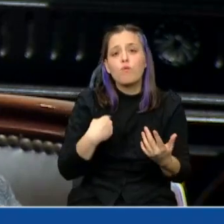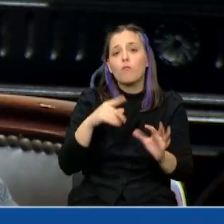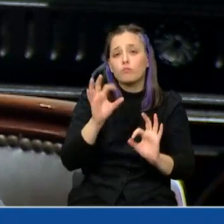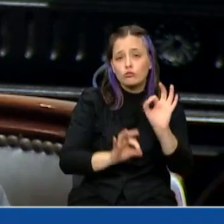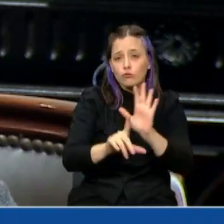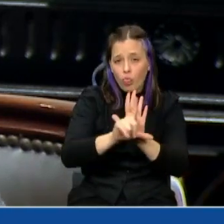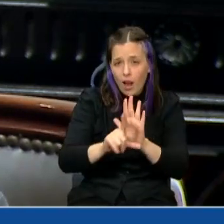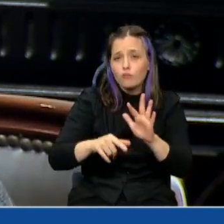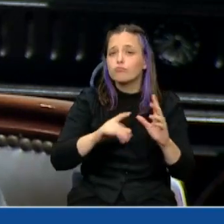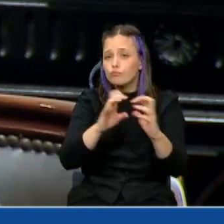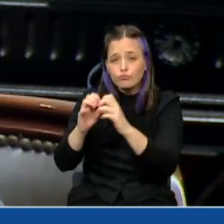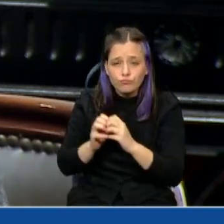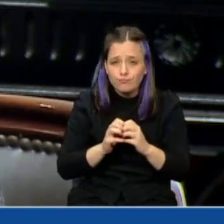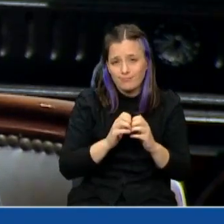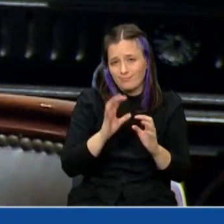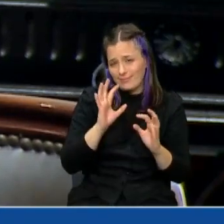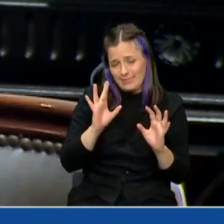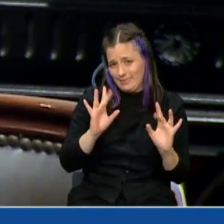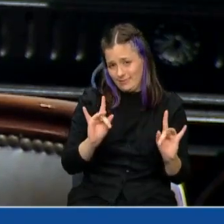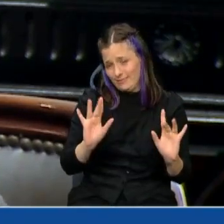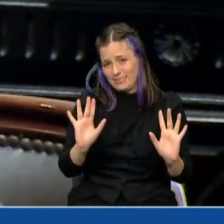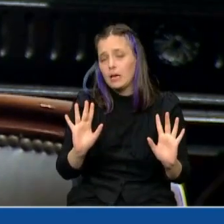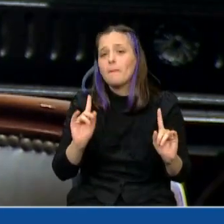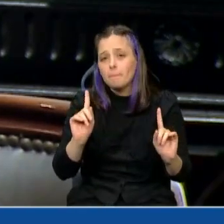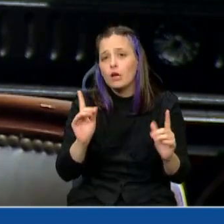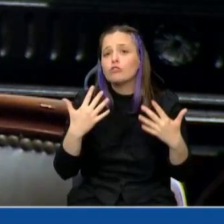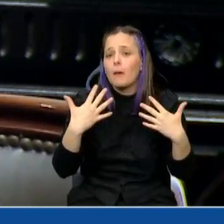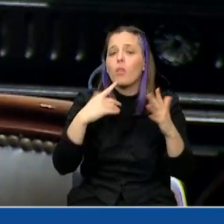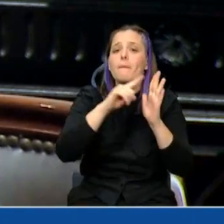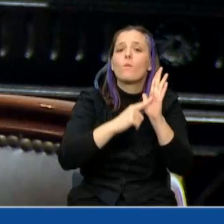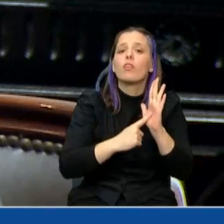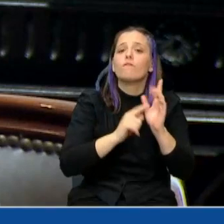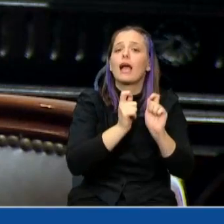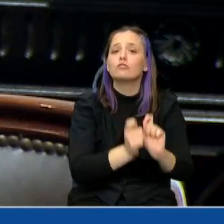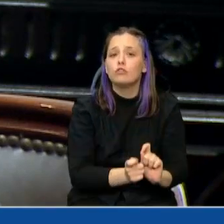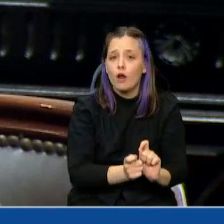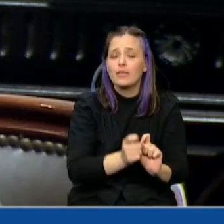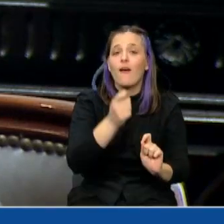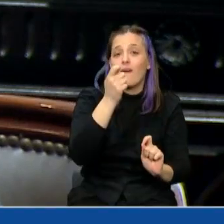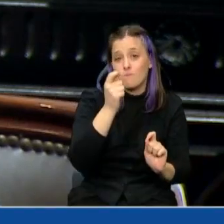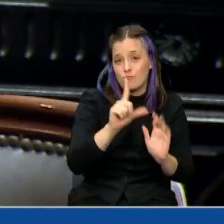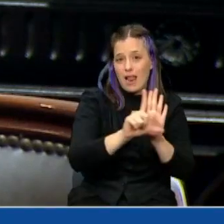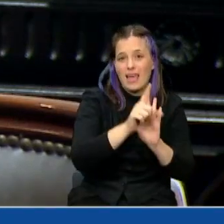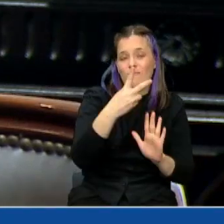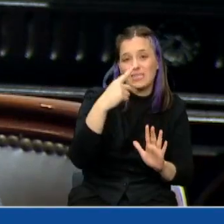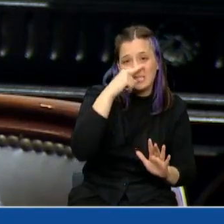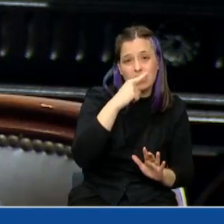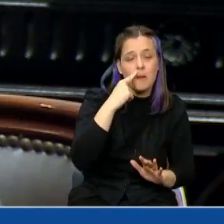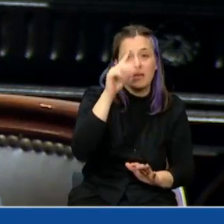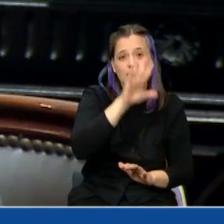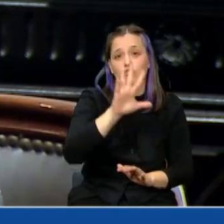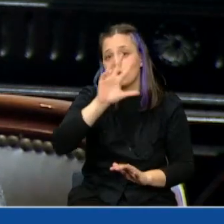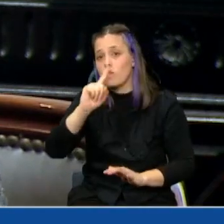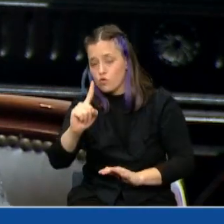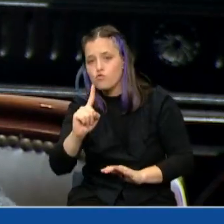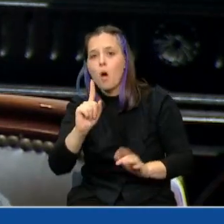sí tenemos la oportunidad de por lo menos aprobar las modificaciones a la ley 27.551 que desde